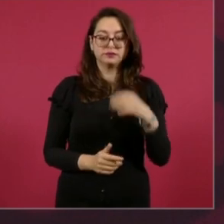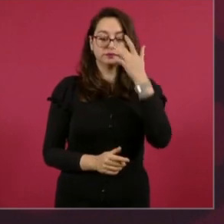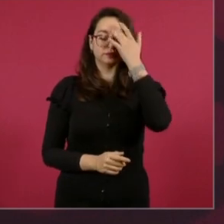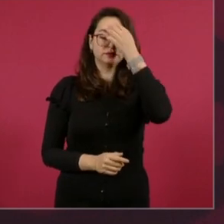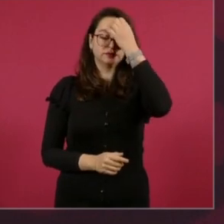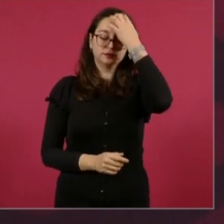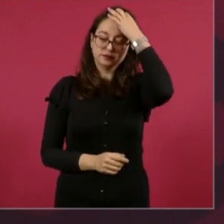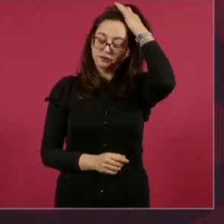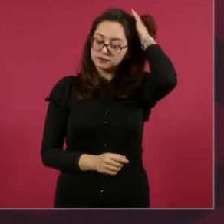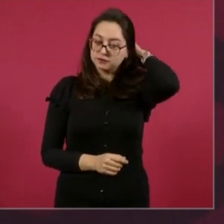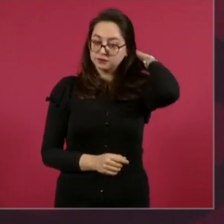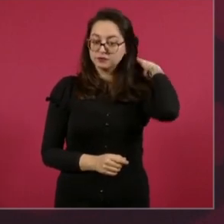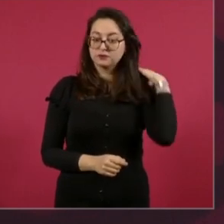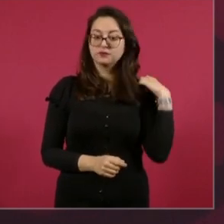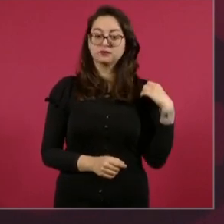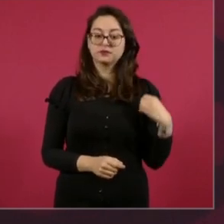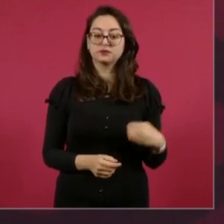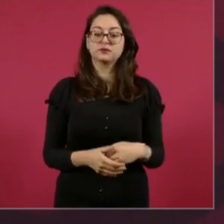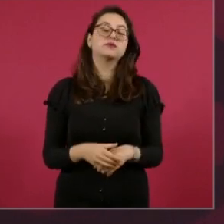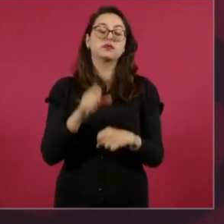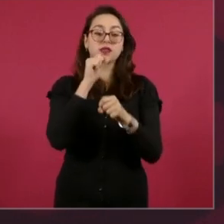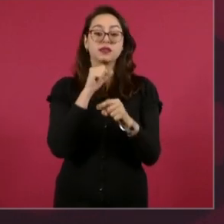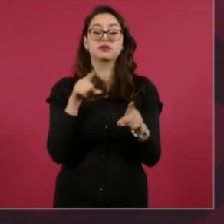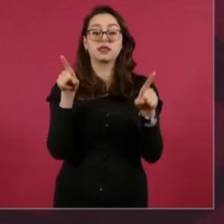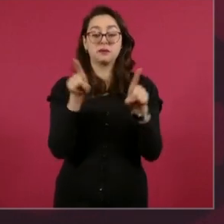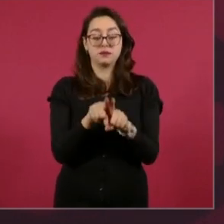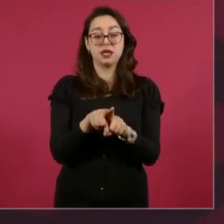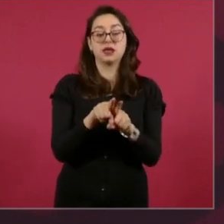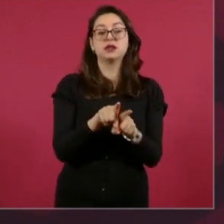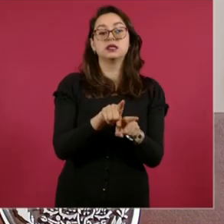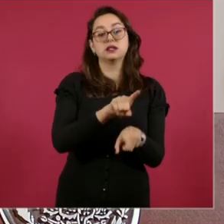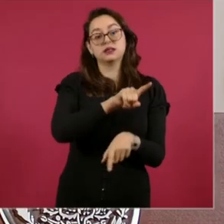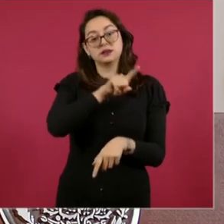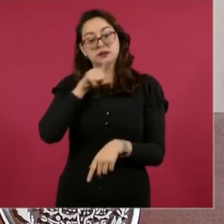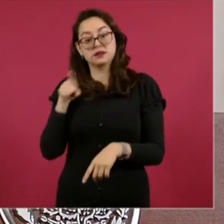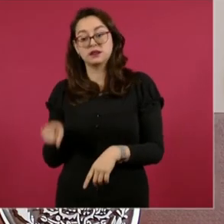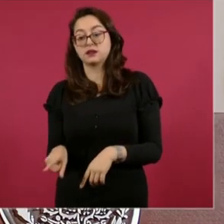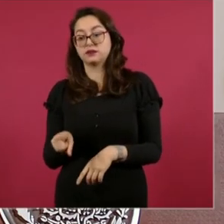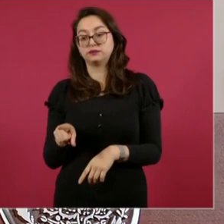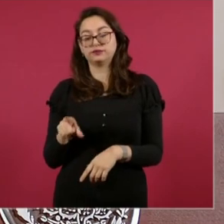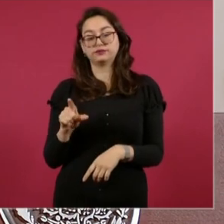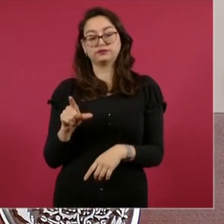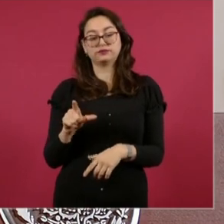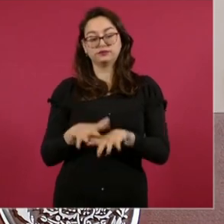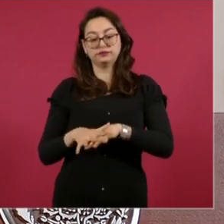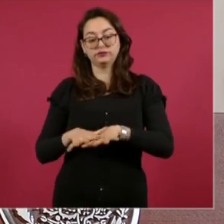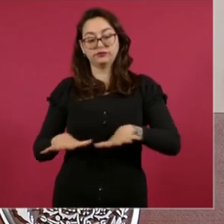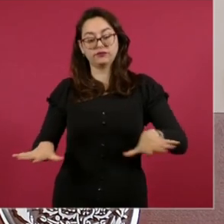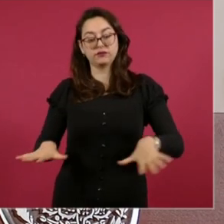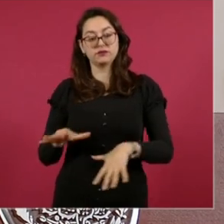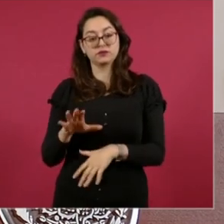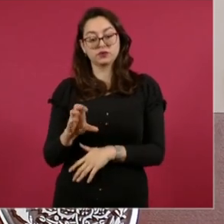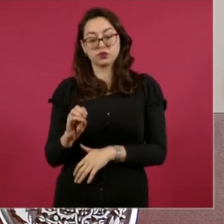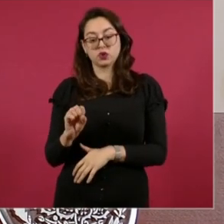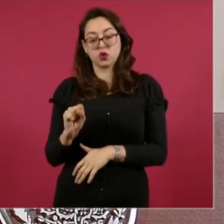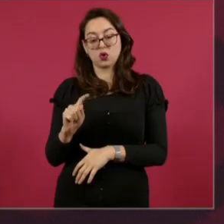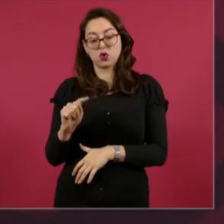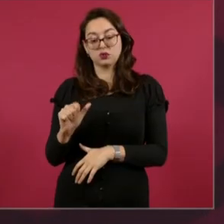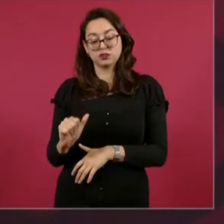estar en la Costa Grande. Este fin de semana estuve en